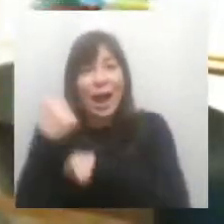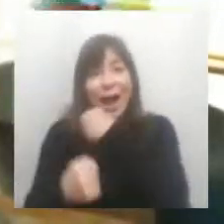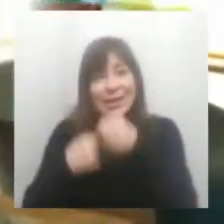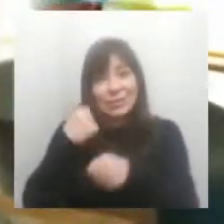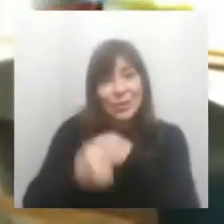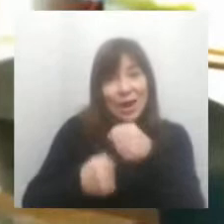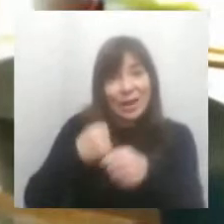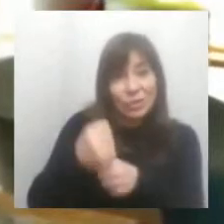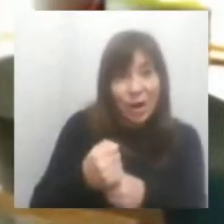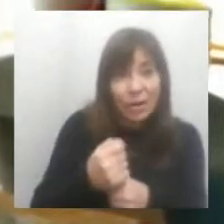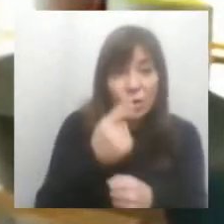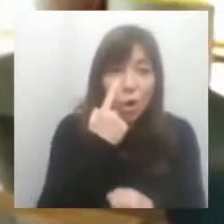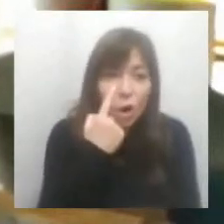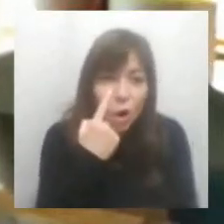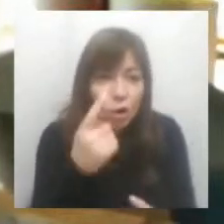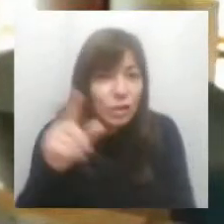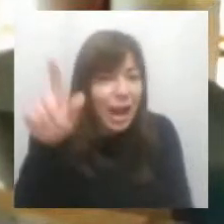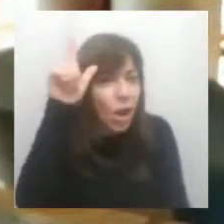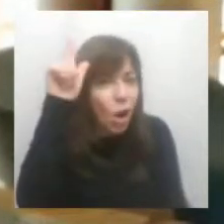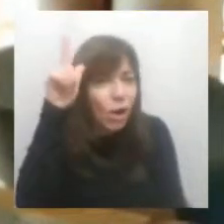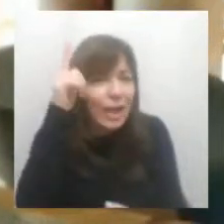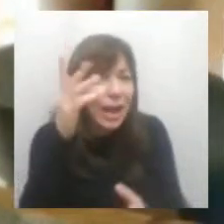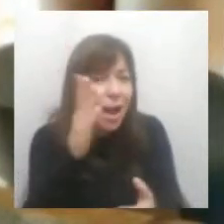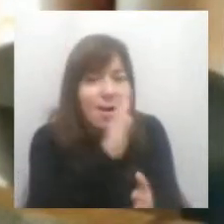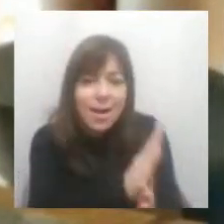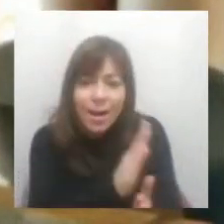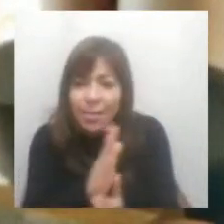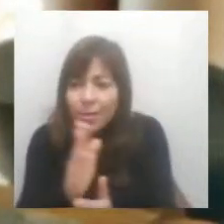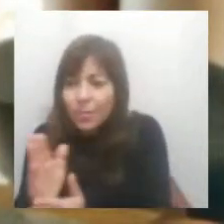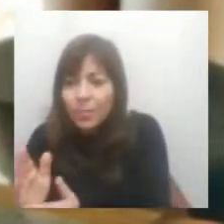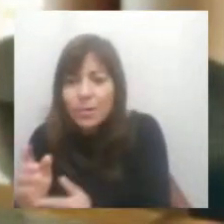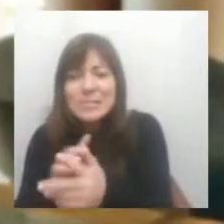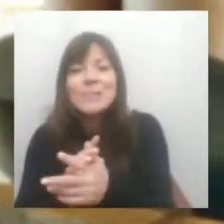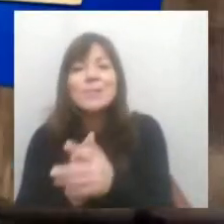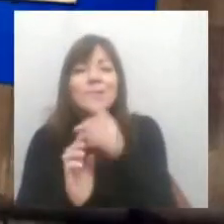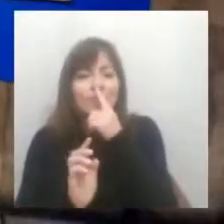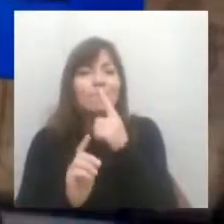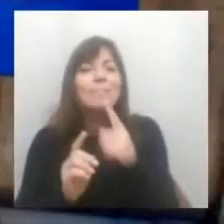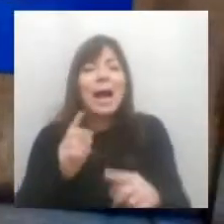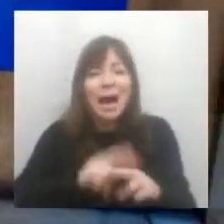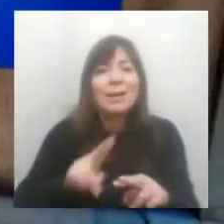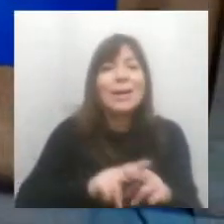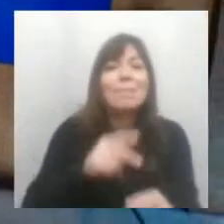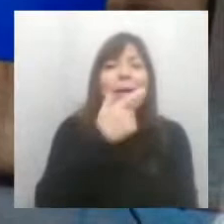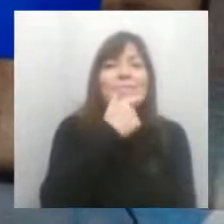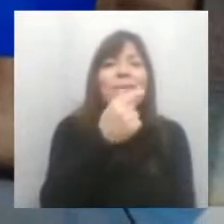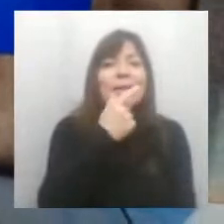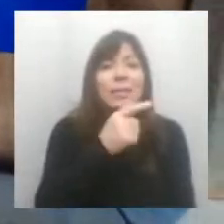de cada uno, se consigue resolver de mejor manera los inconvenientes que se puedan presentar.